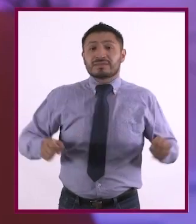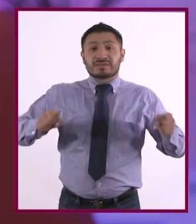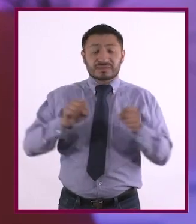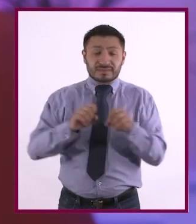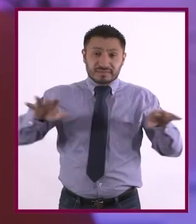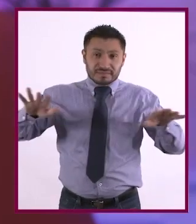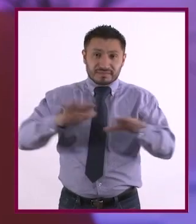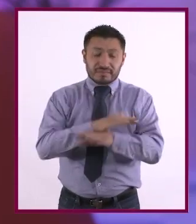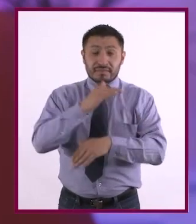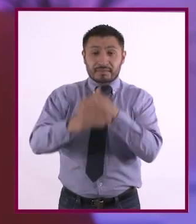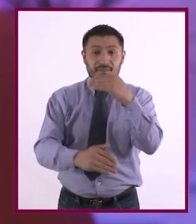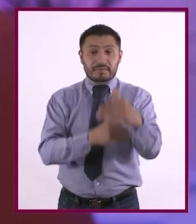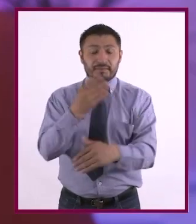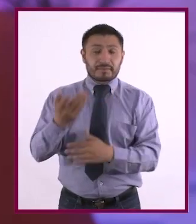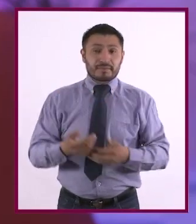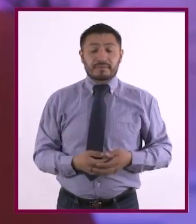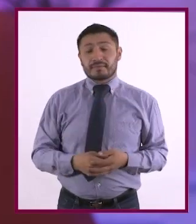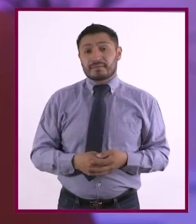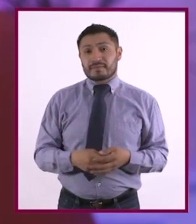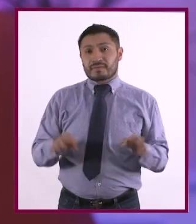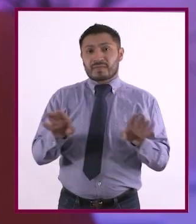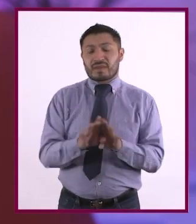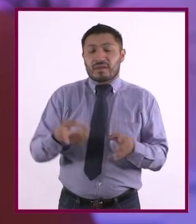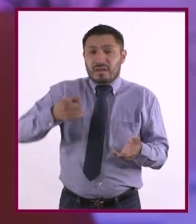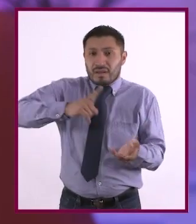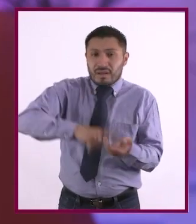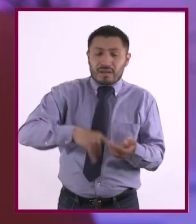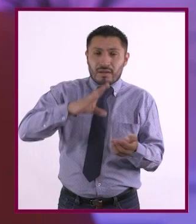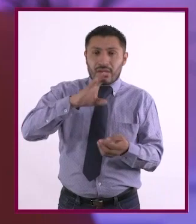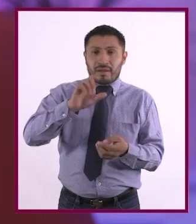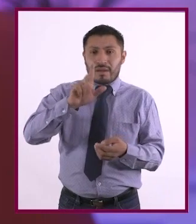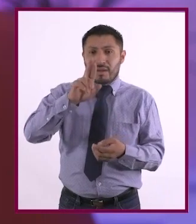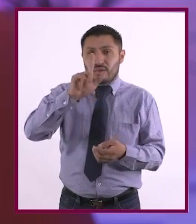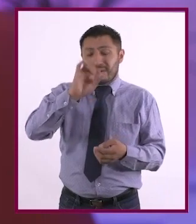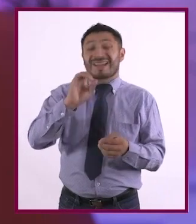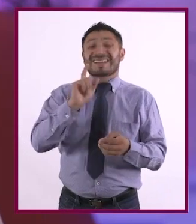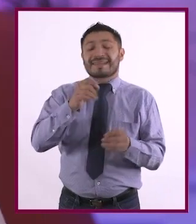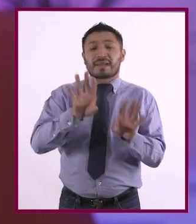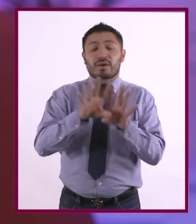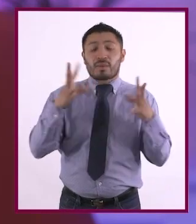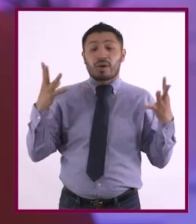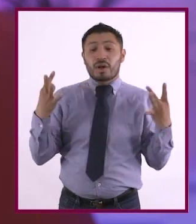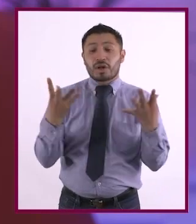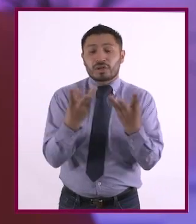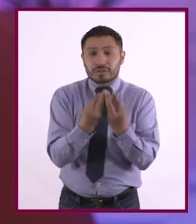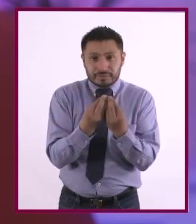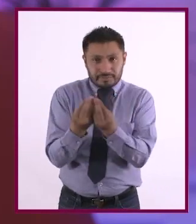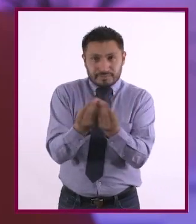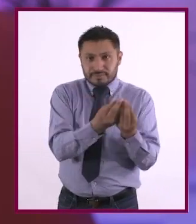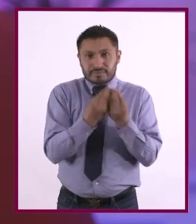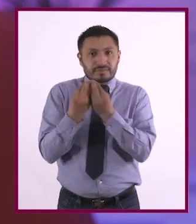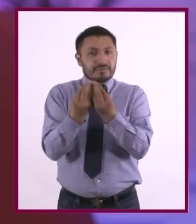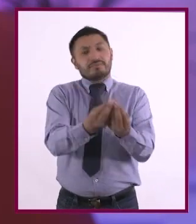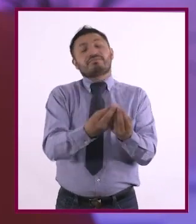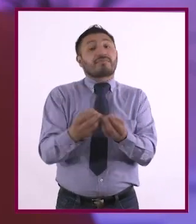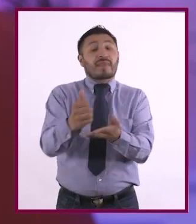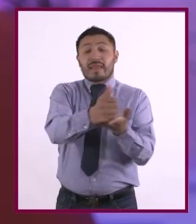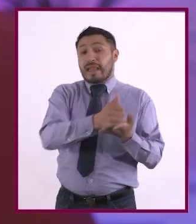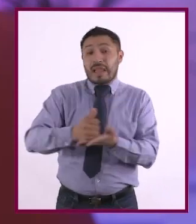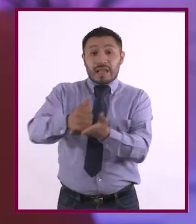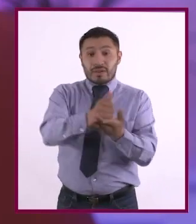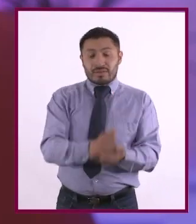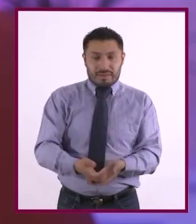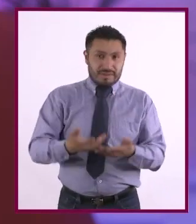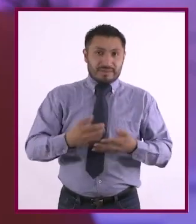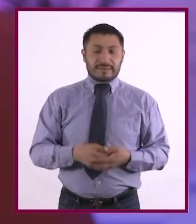constante transformación y movimiento, como una célula en donde las decisiones individuales repercuten inevitablemente en los demás, para bien y para